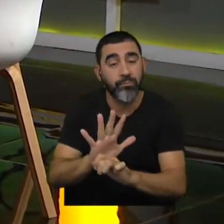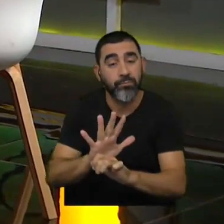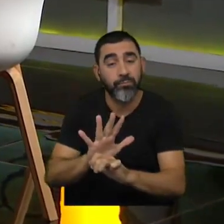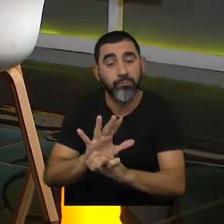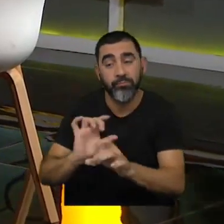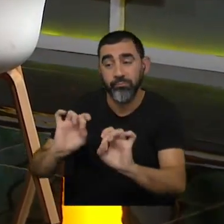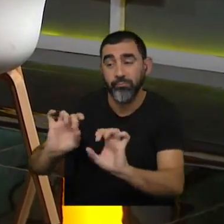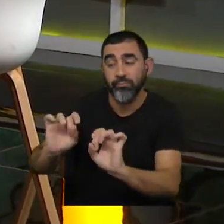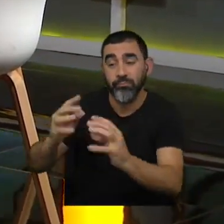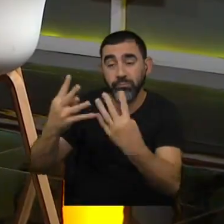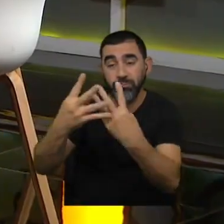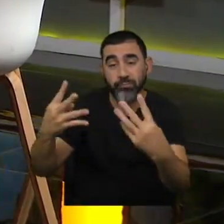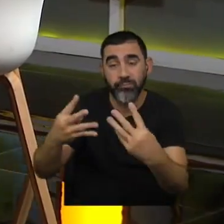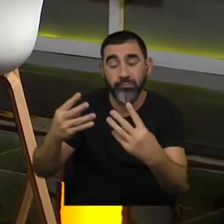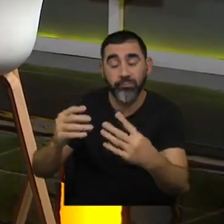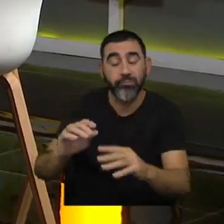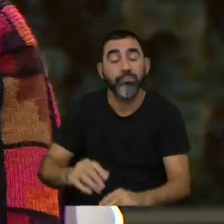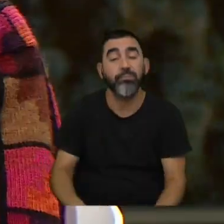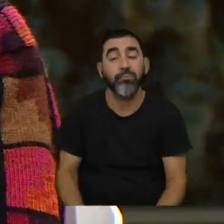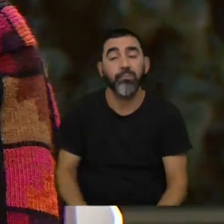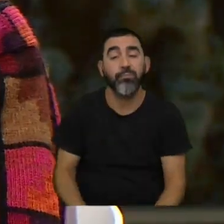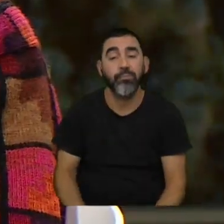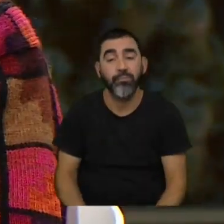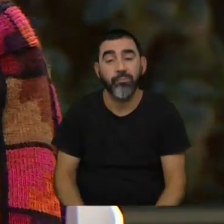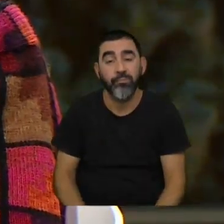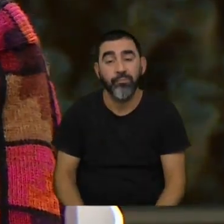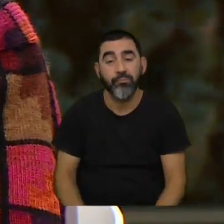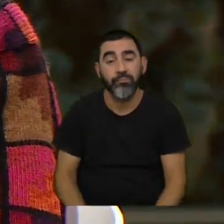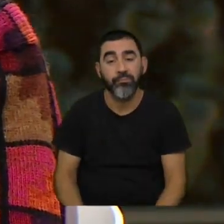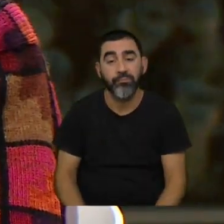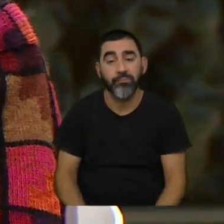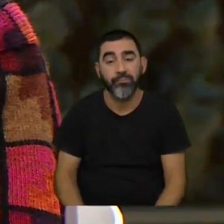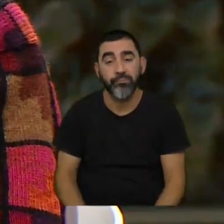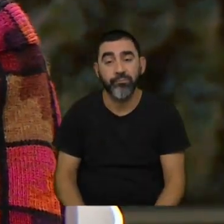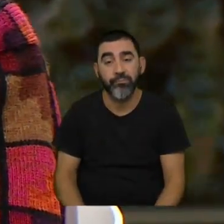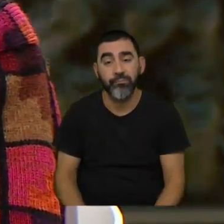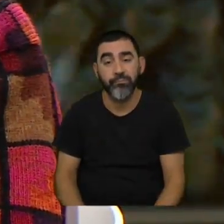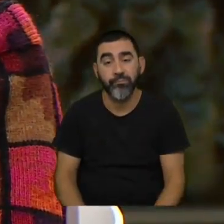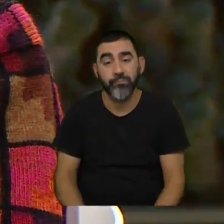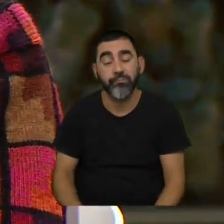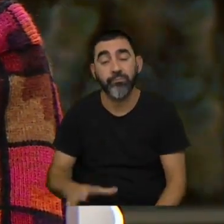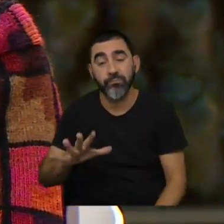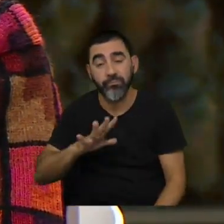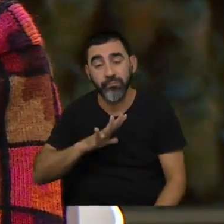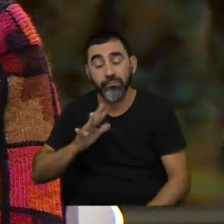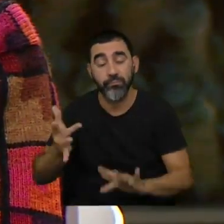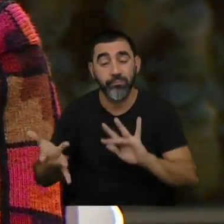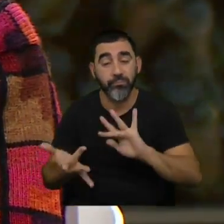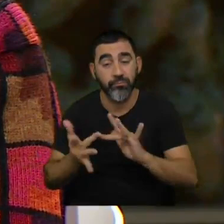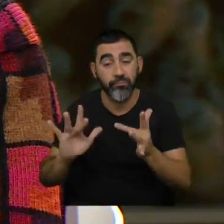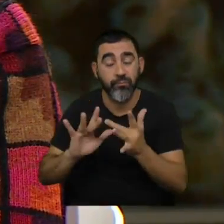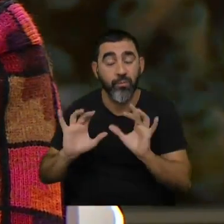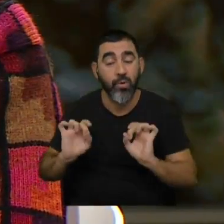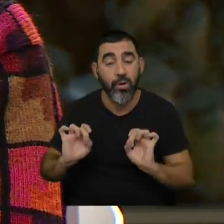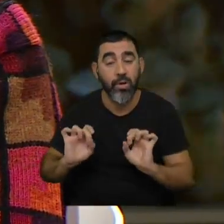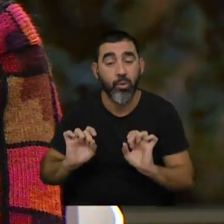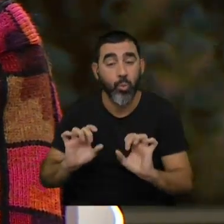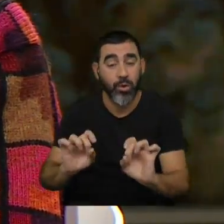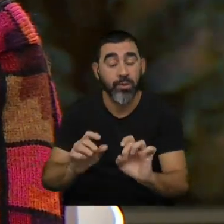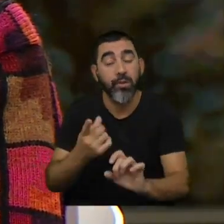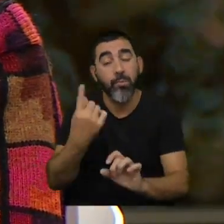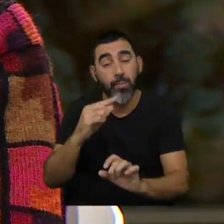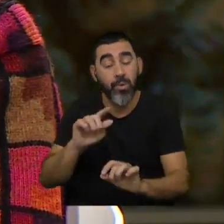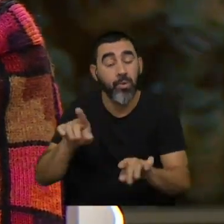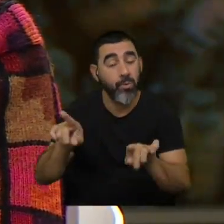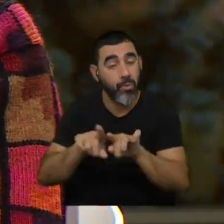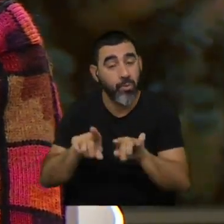colmenas directamente, ¿no? El mal del río. Exactamente, sí. Bueno, hay interacciones en la naturaleza que se dan en forma natural, pero a pesar de